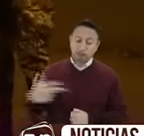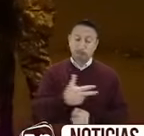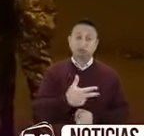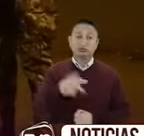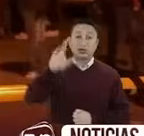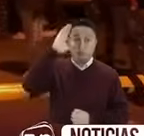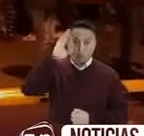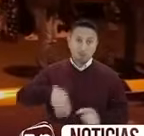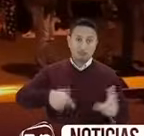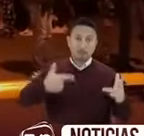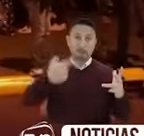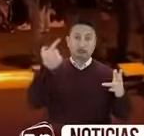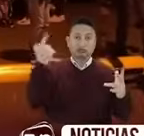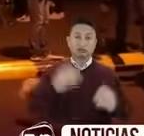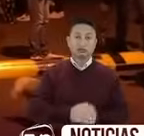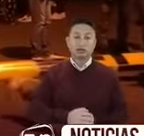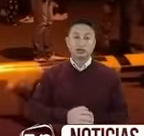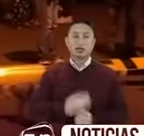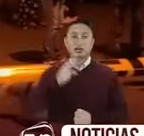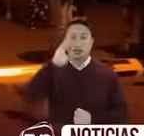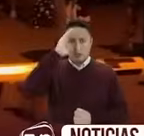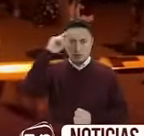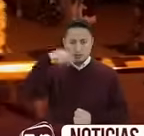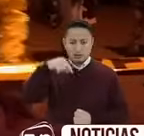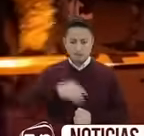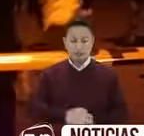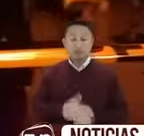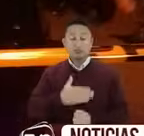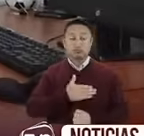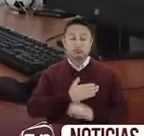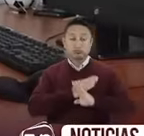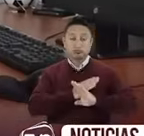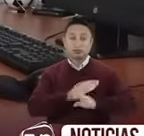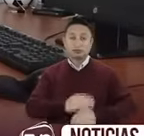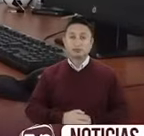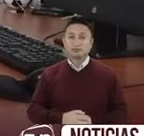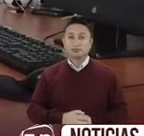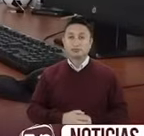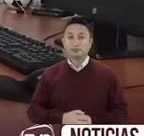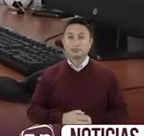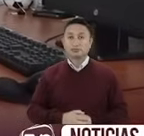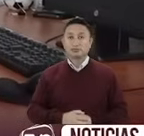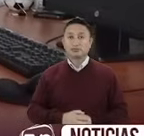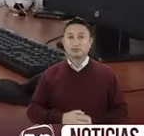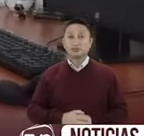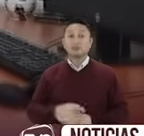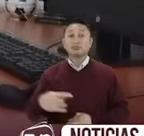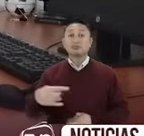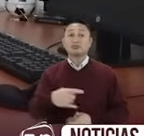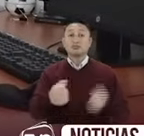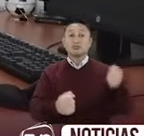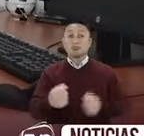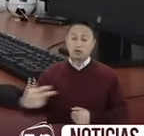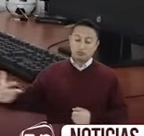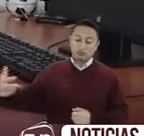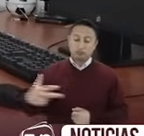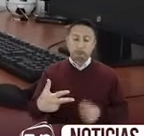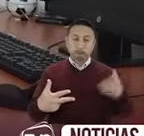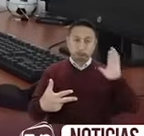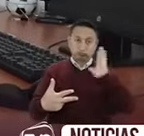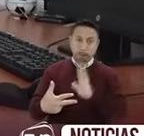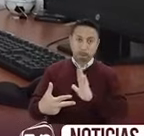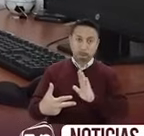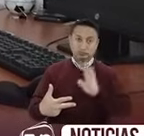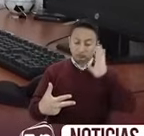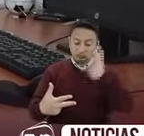Los uniformados indicaron que actuaron en defensa propia. Proceden a interceptar este vehículo, caso omiso a las respectivas llamadas de